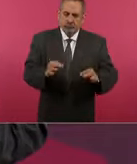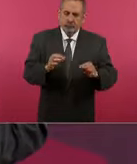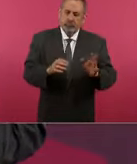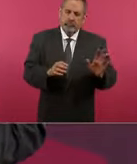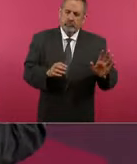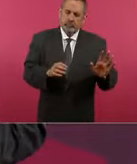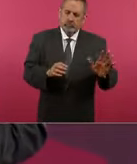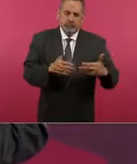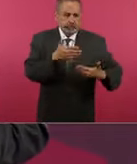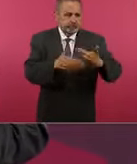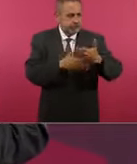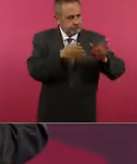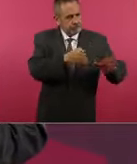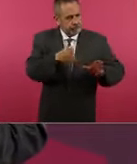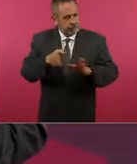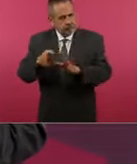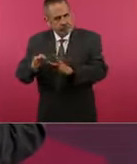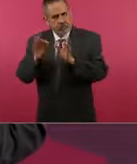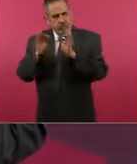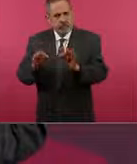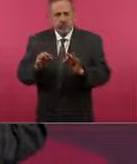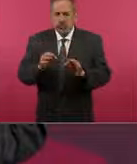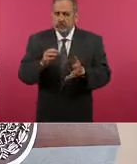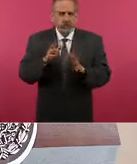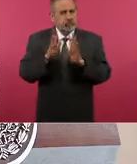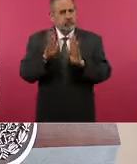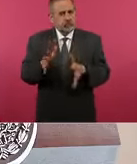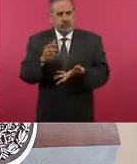con los procesos judiciales.